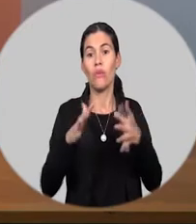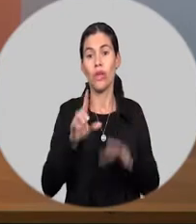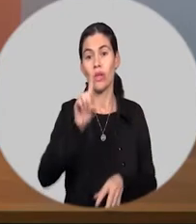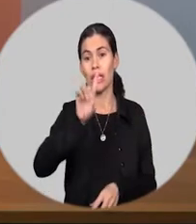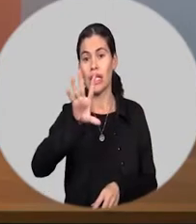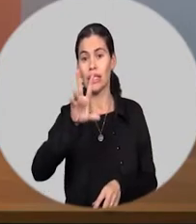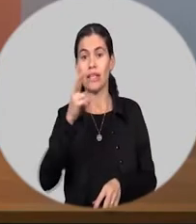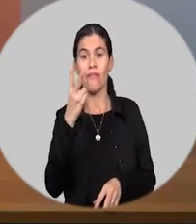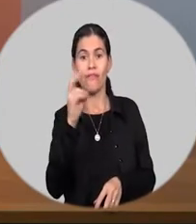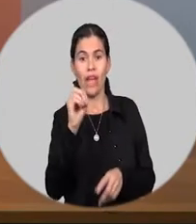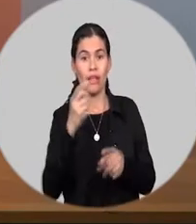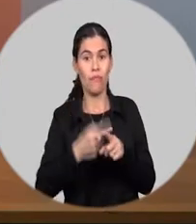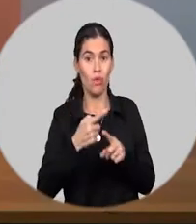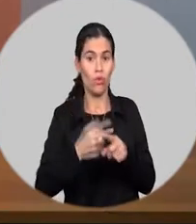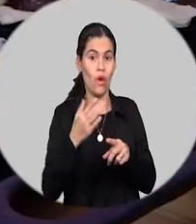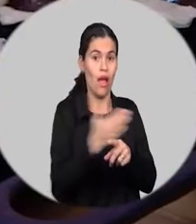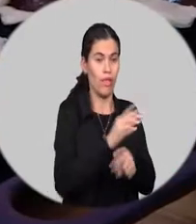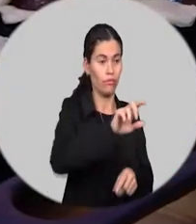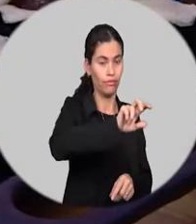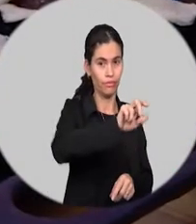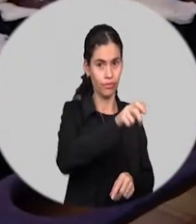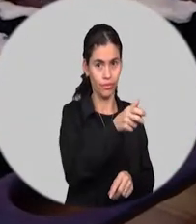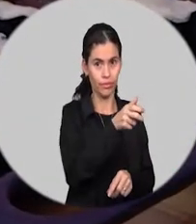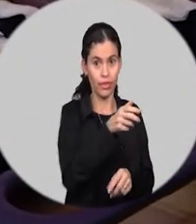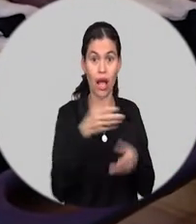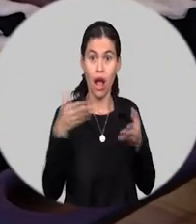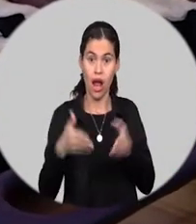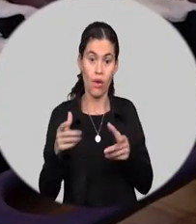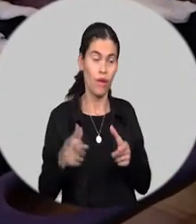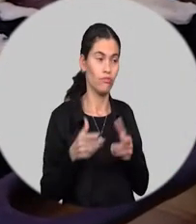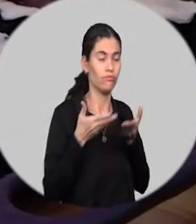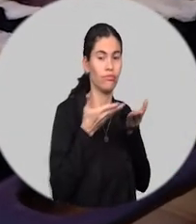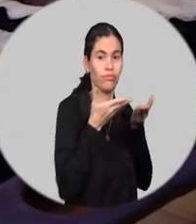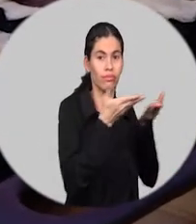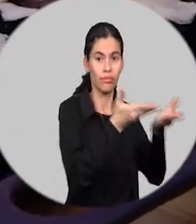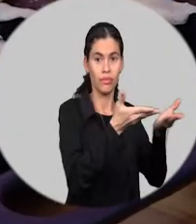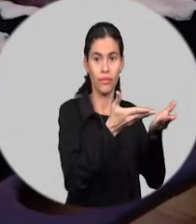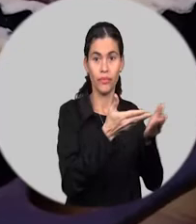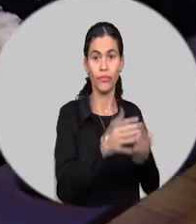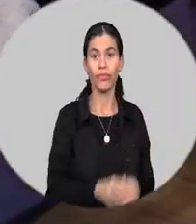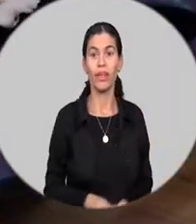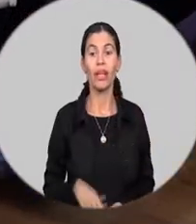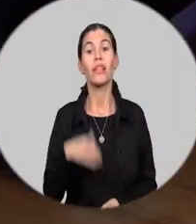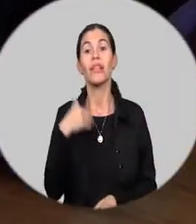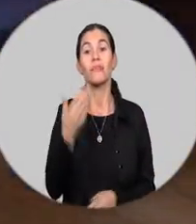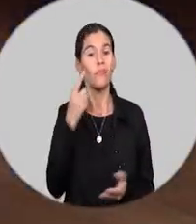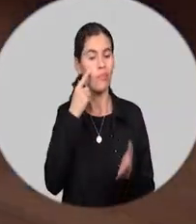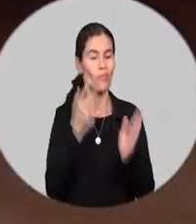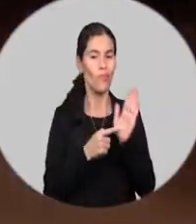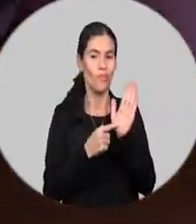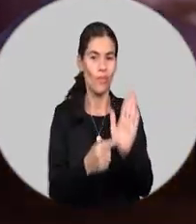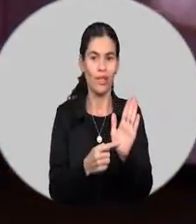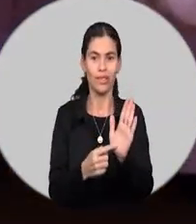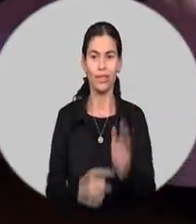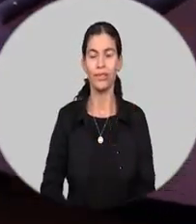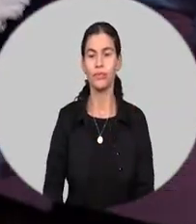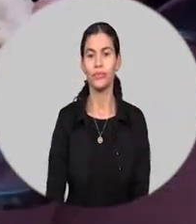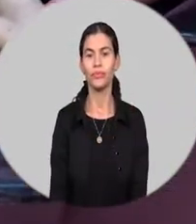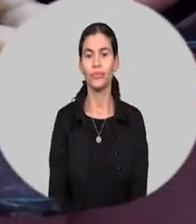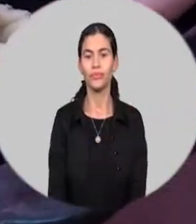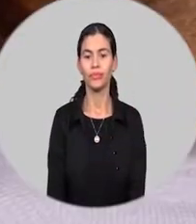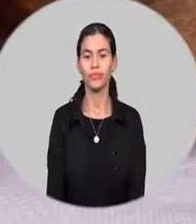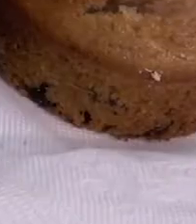durante 15 a 20 minutos. Ahora llevamos al horno las pastas frolas y luego le muestro cómo quedaron.